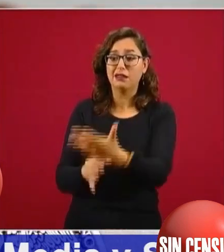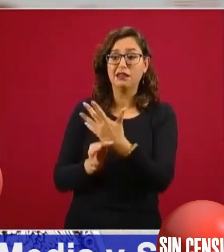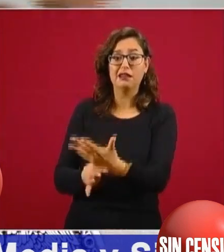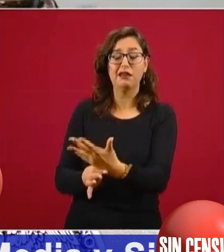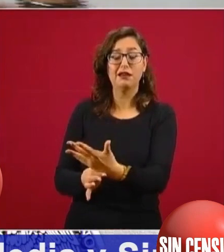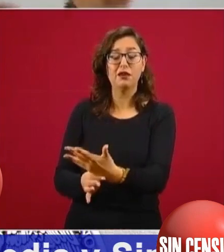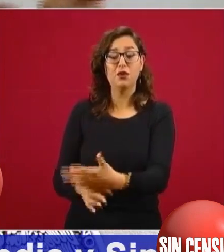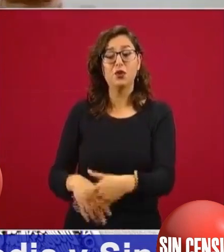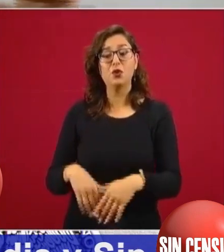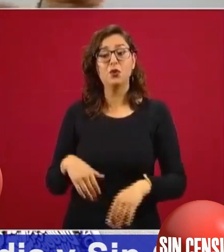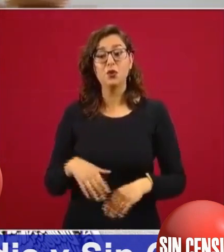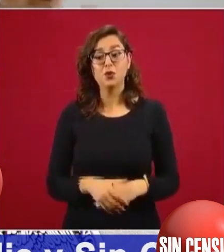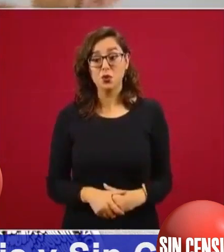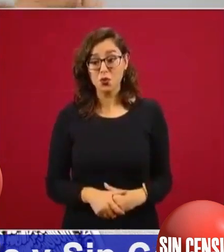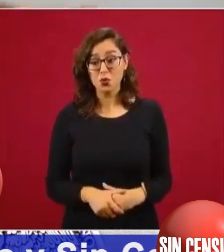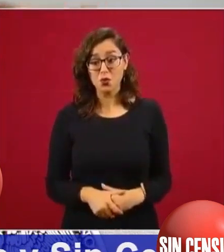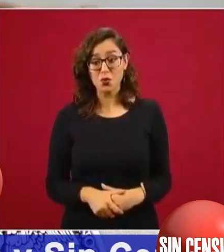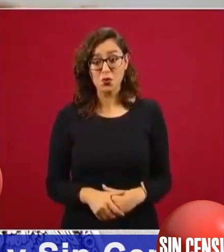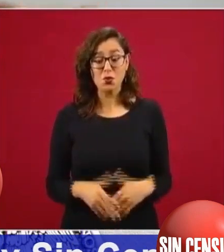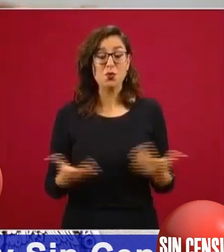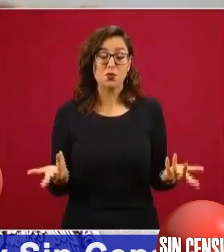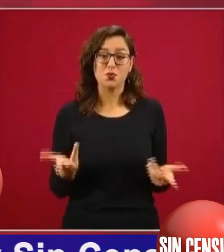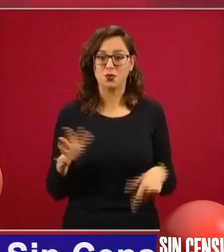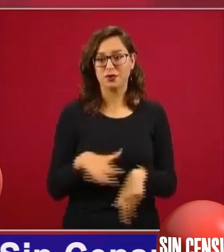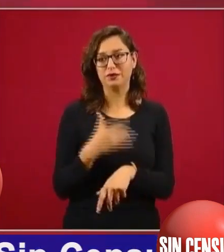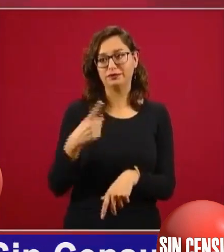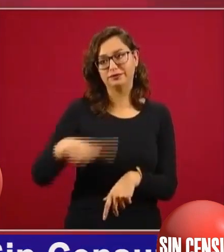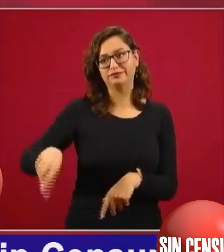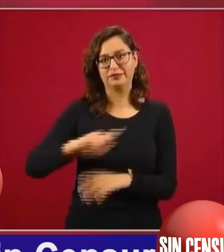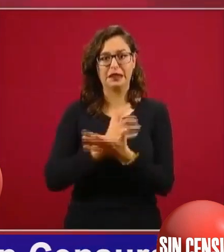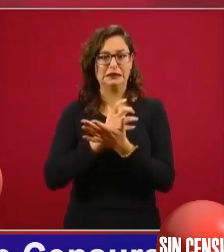porque pues los extremos se tocan, y además